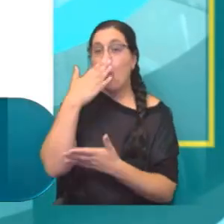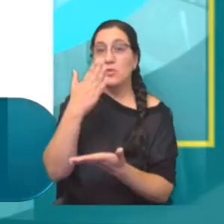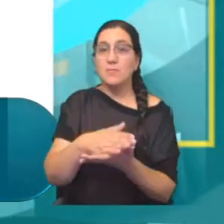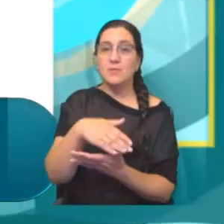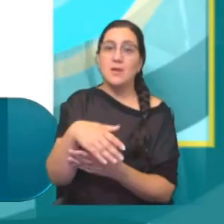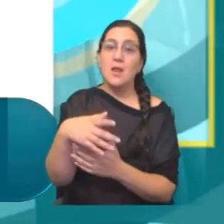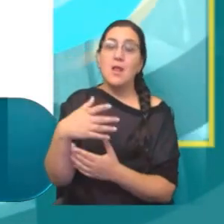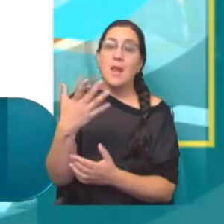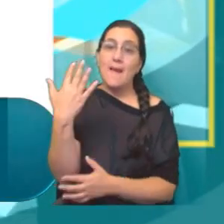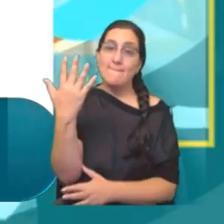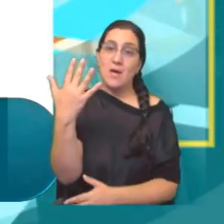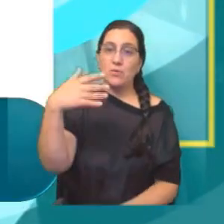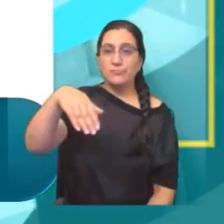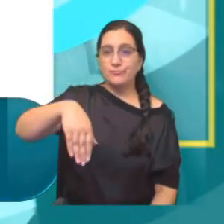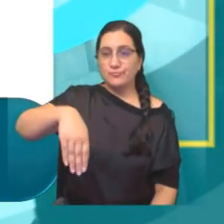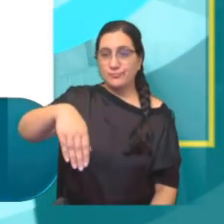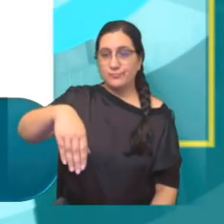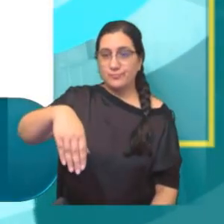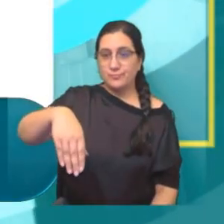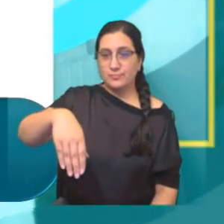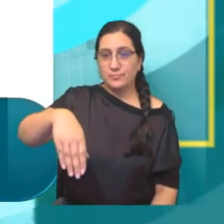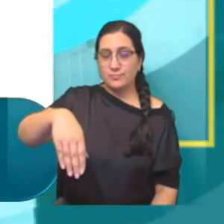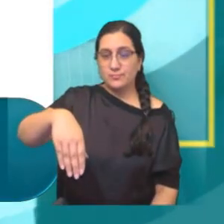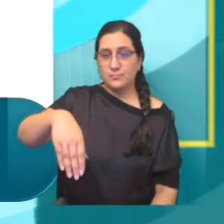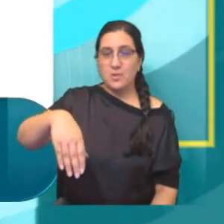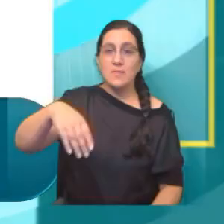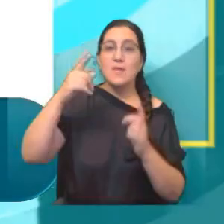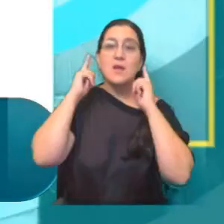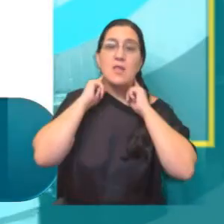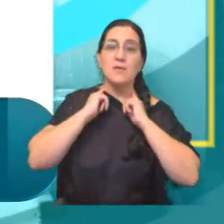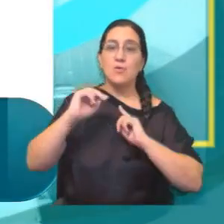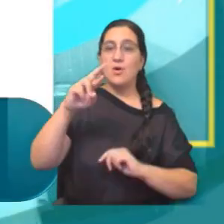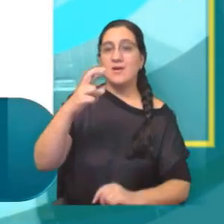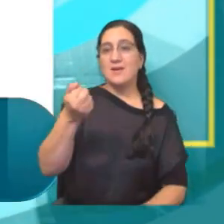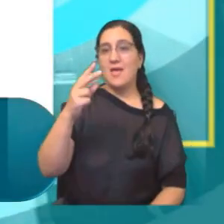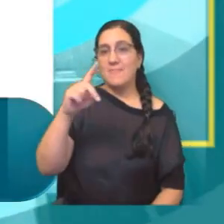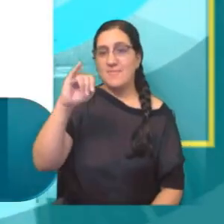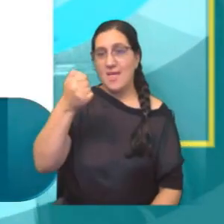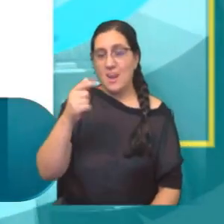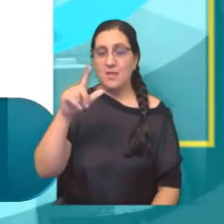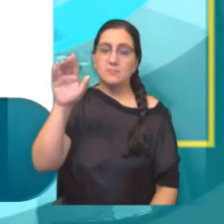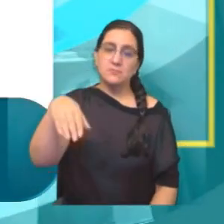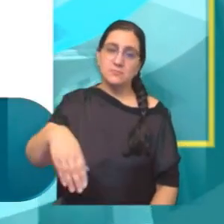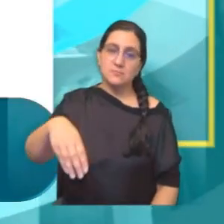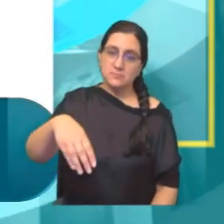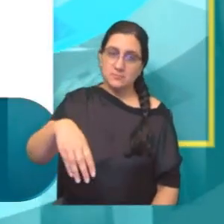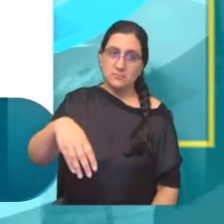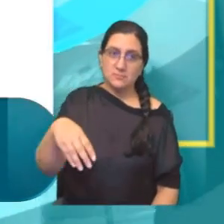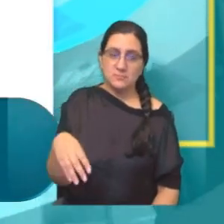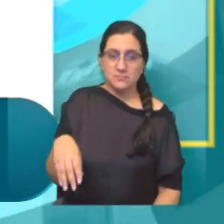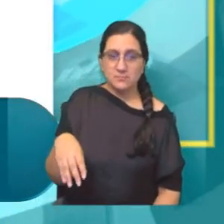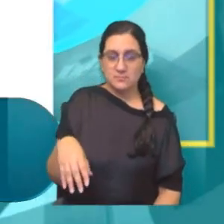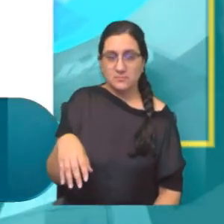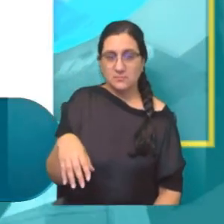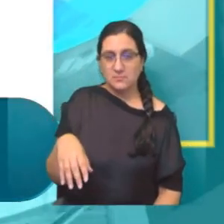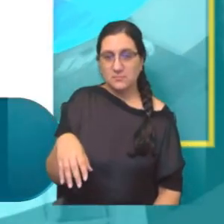que ver con las lesiones del nervio radial, cuando la persona empieza a quedar con la mano caída. Empieza a quedar así. Hay otros cuadros, como